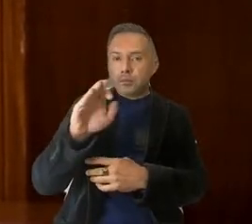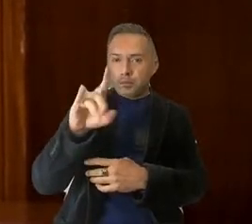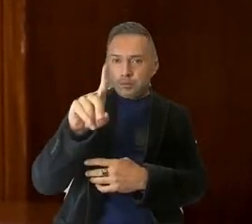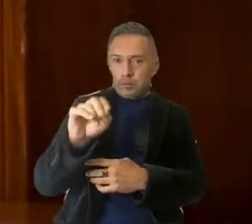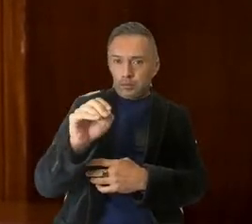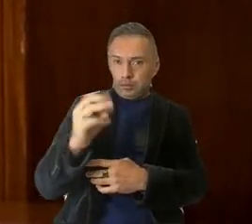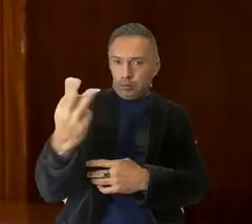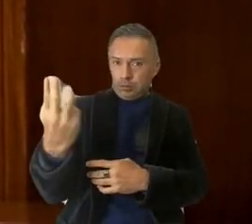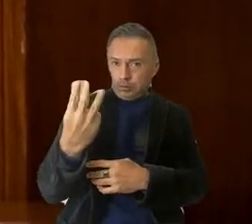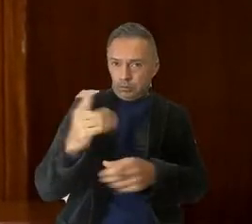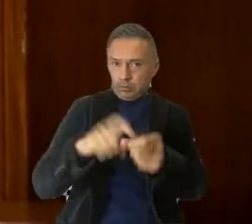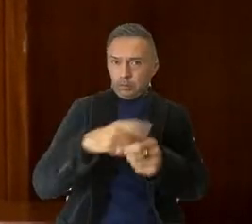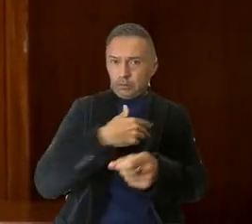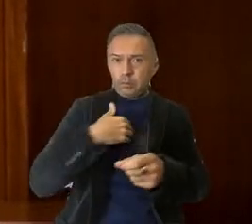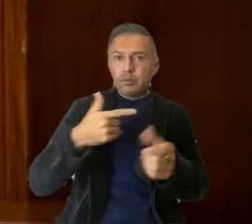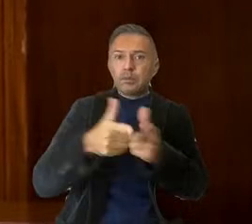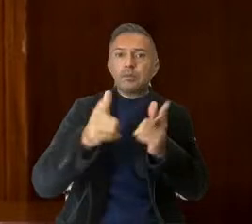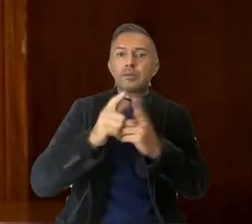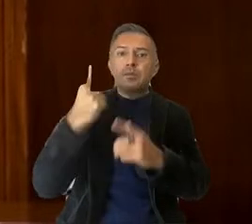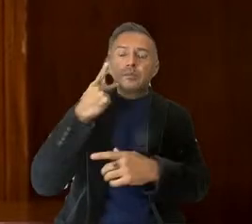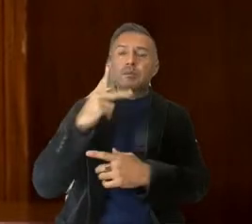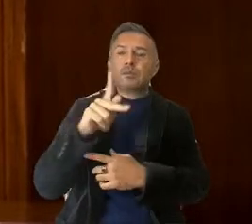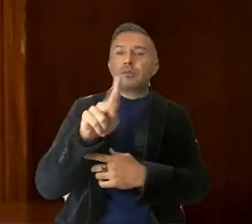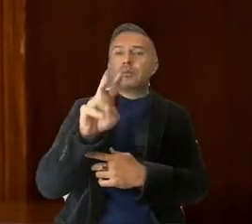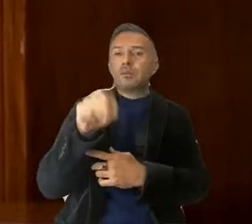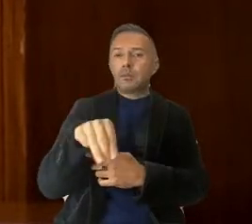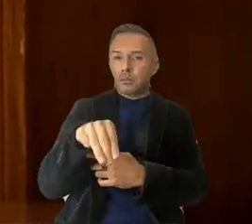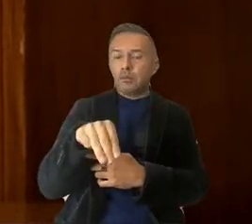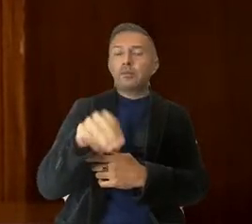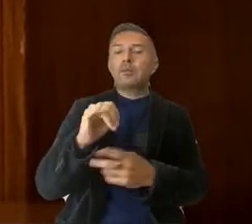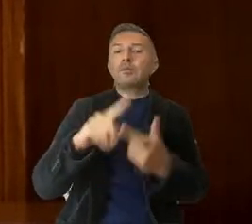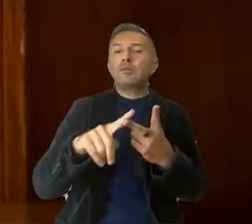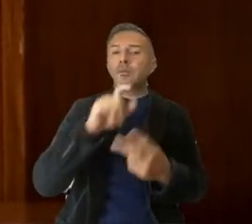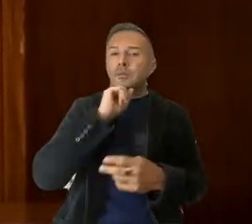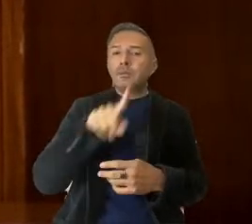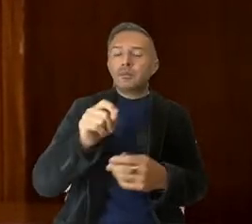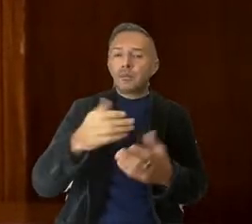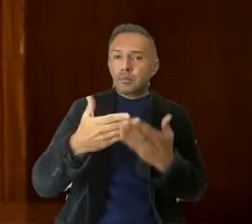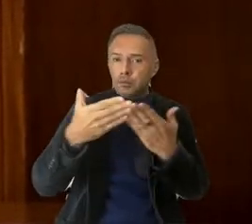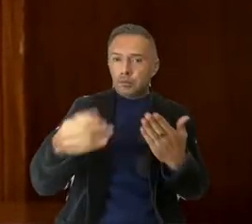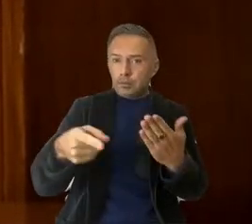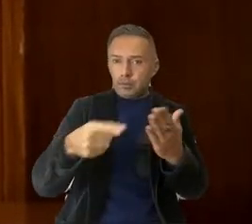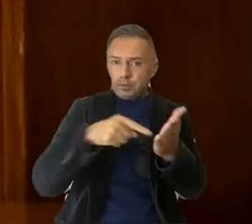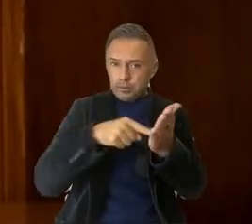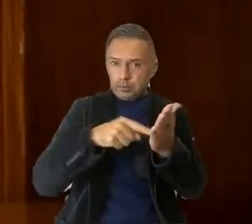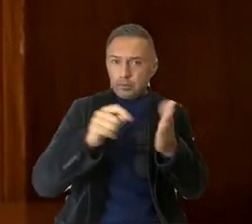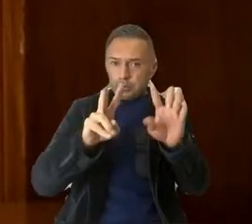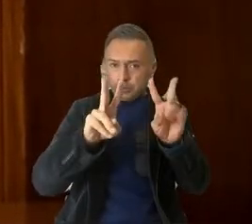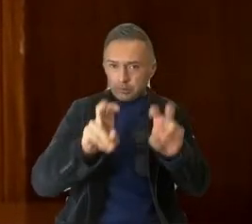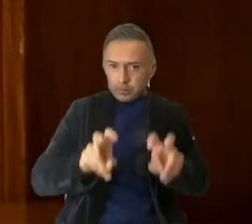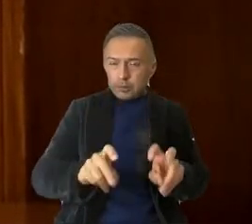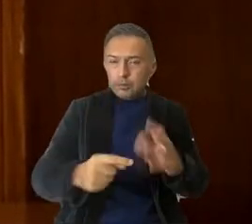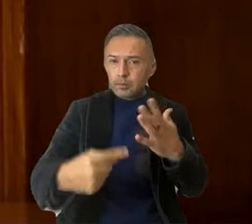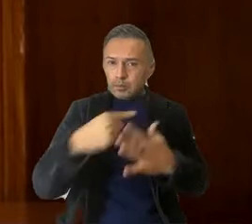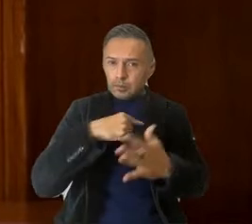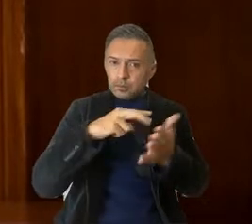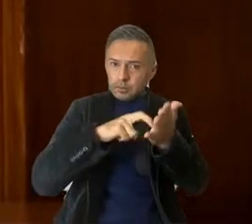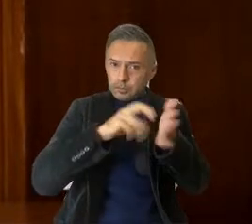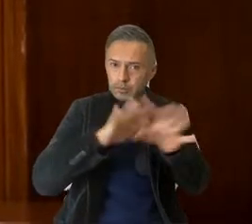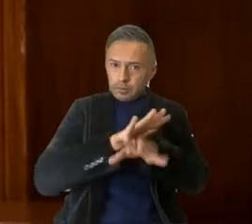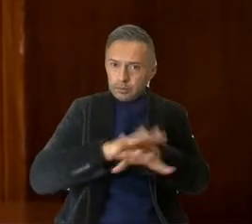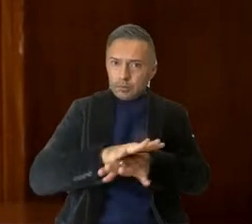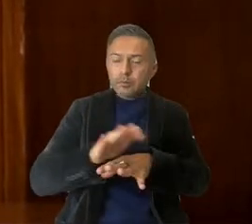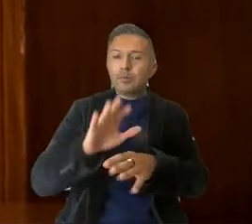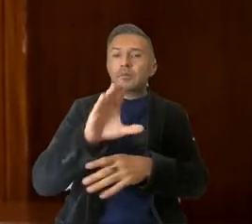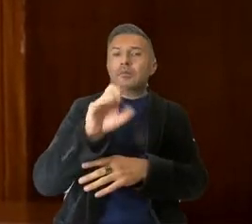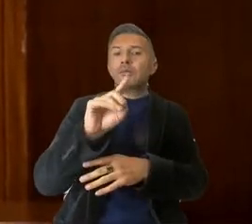Grupo Parlamentario del Verde Ecologista de México, y en consecuencia se reforman y derogan diversas disposiciones del Código Civil del Estado